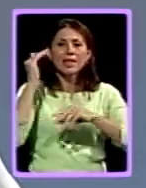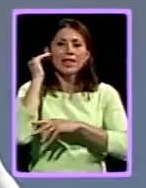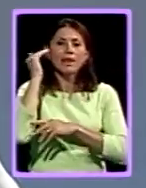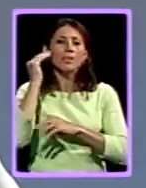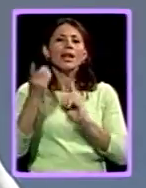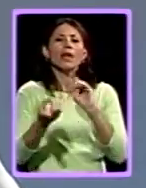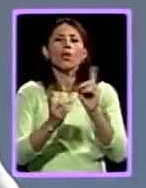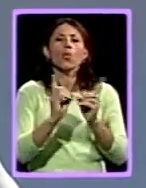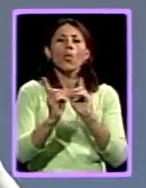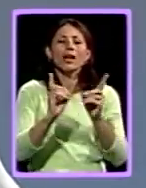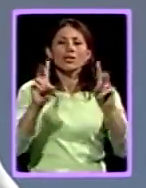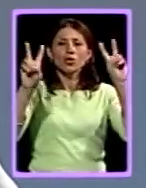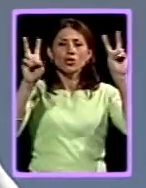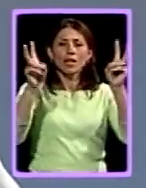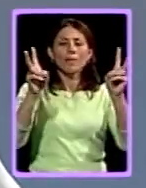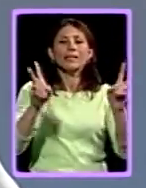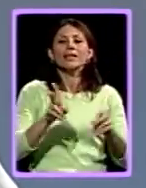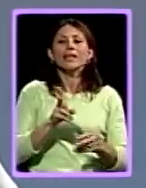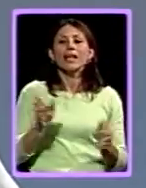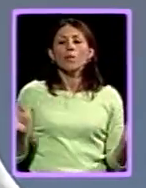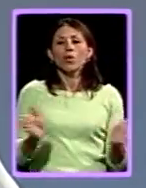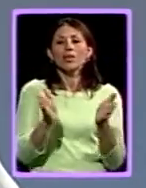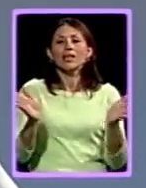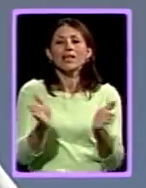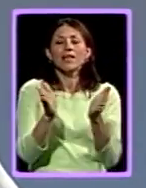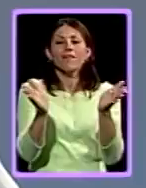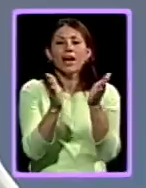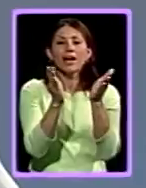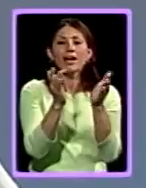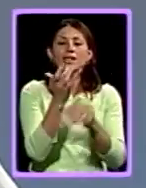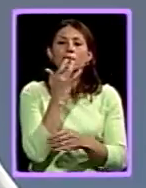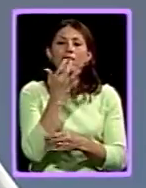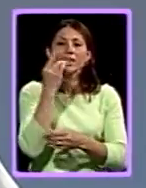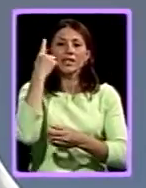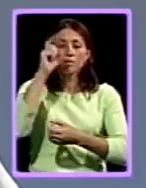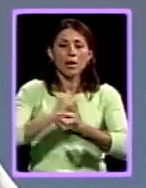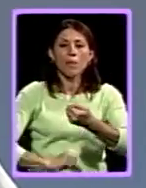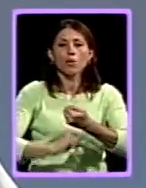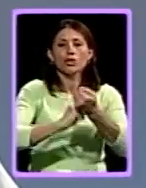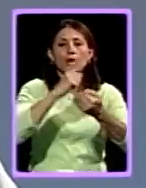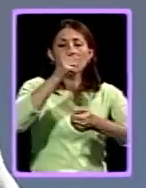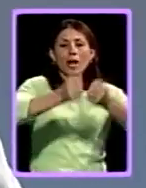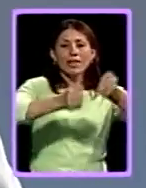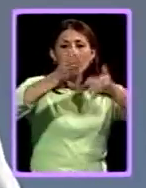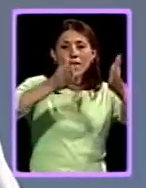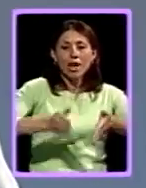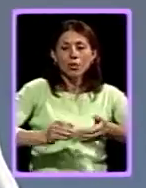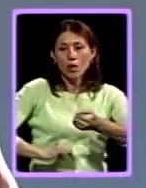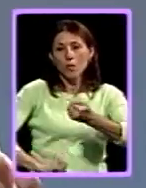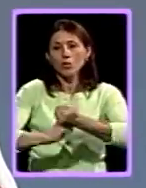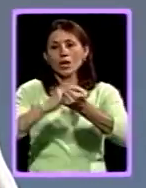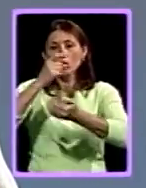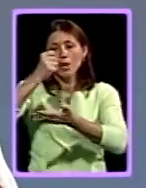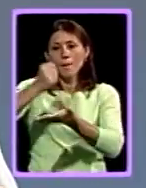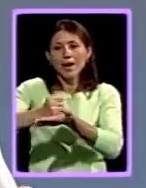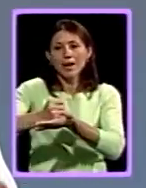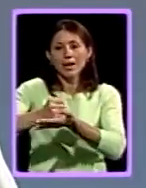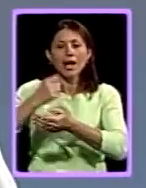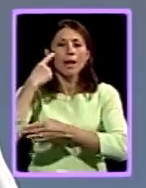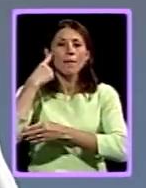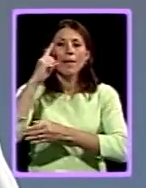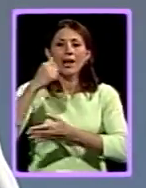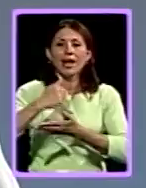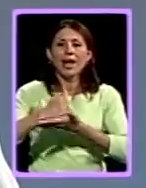los aspectos que realmente motivan las preferencias por candidatos, por marcas, etcétera, para ayudar a